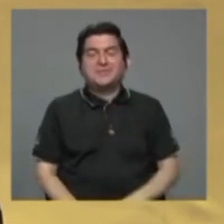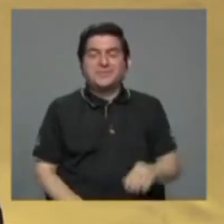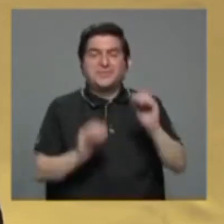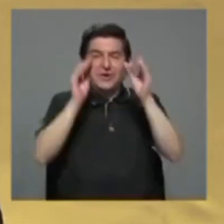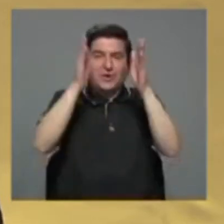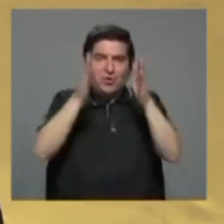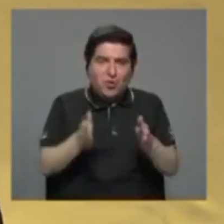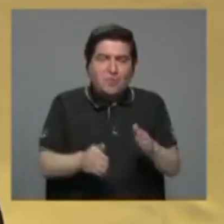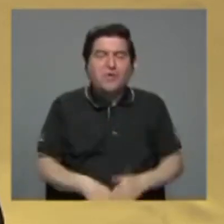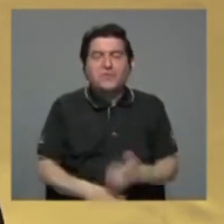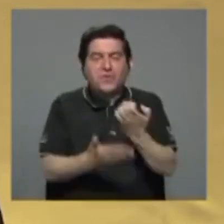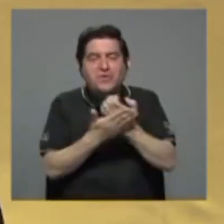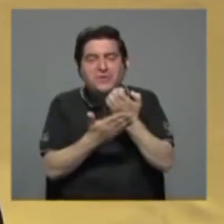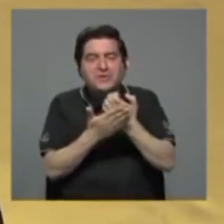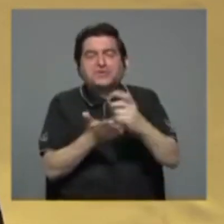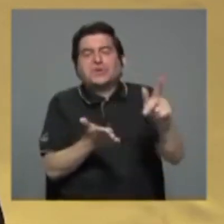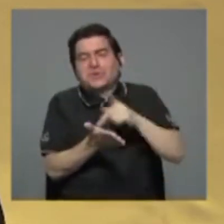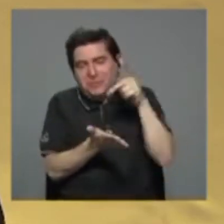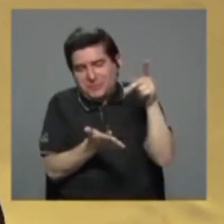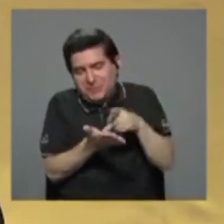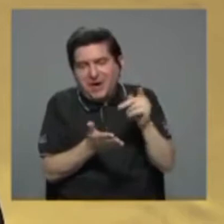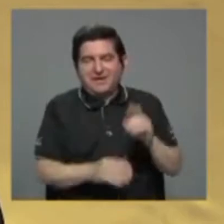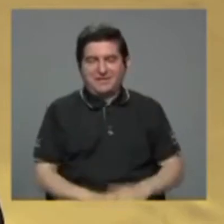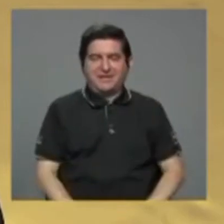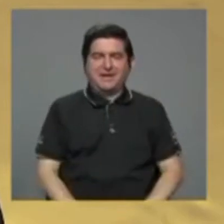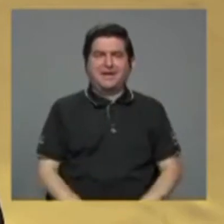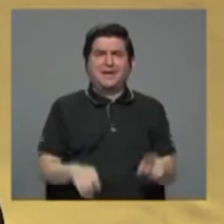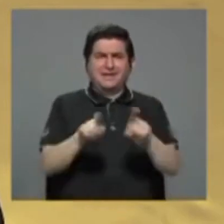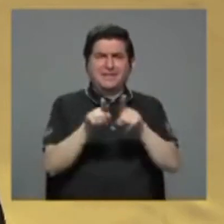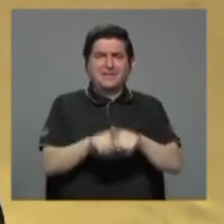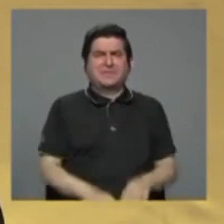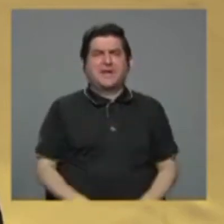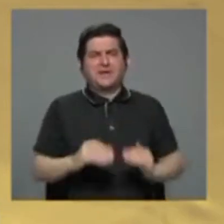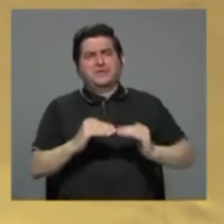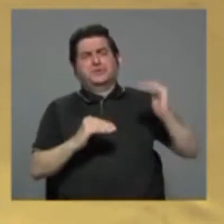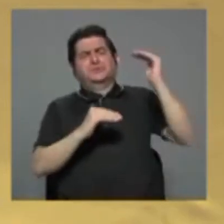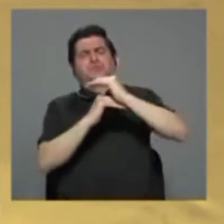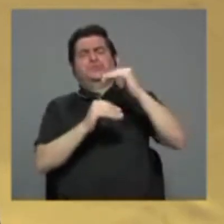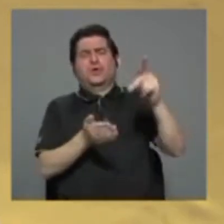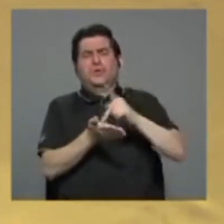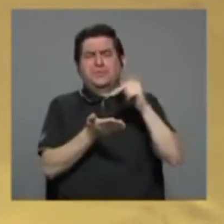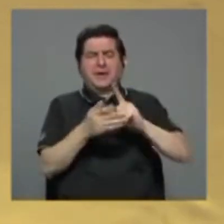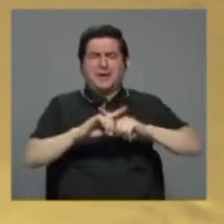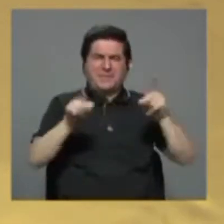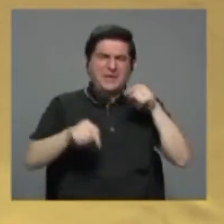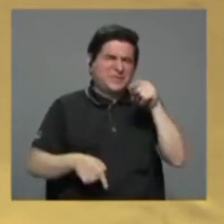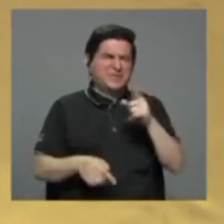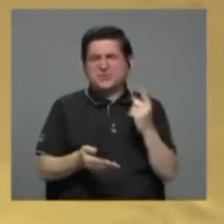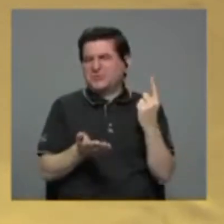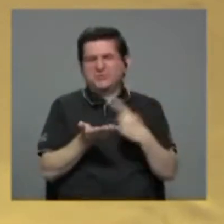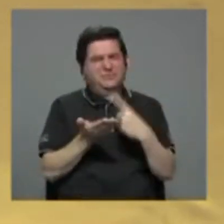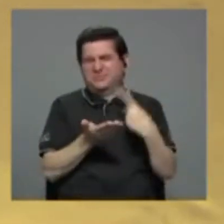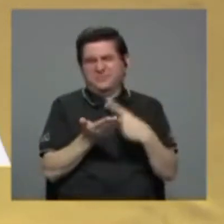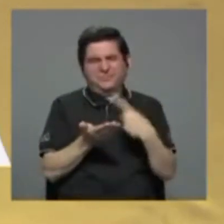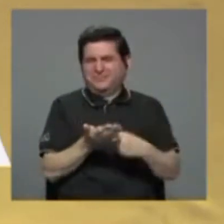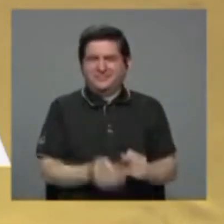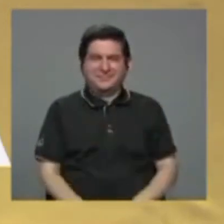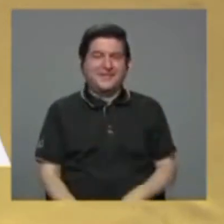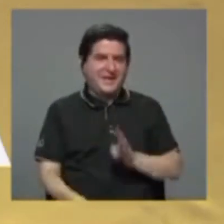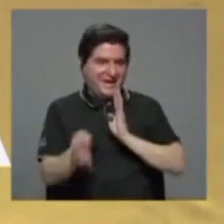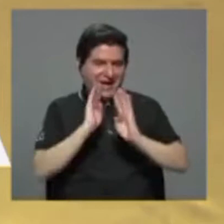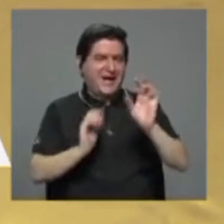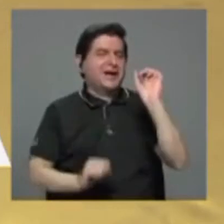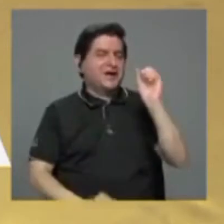profesor Sucho de Economía, que además le sobrepaga, pero esa es otra historia de la que no hablaremos hoy. Sí hablaremos